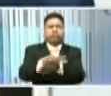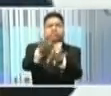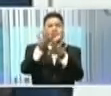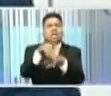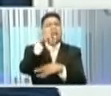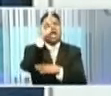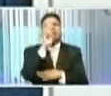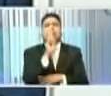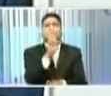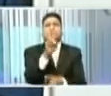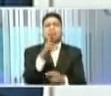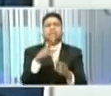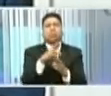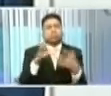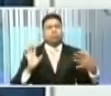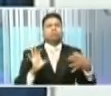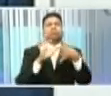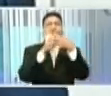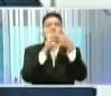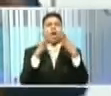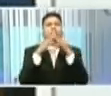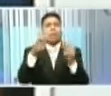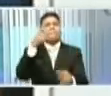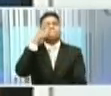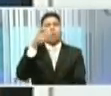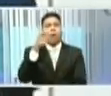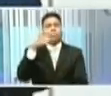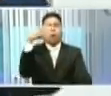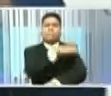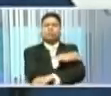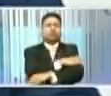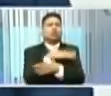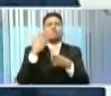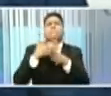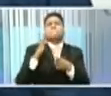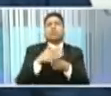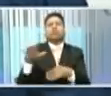encuentro, de reconciliación a todo el pueblo opositor, esté donde esté.